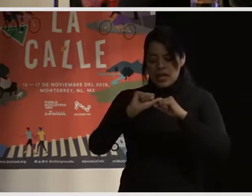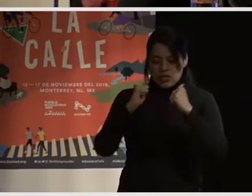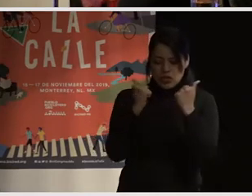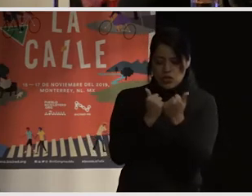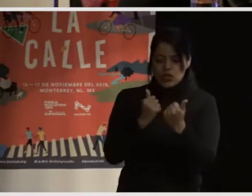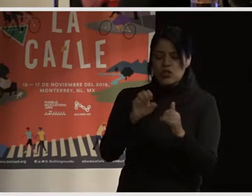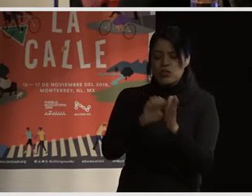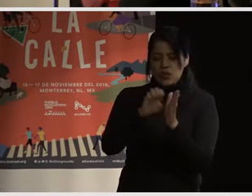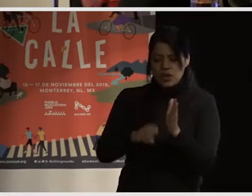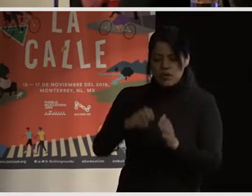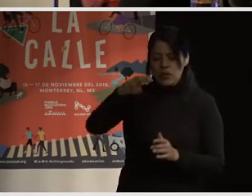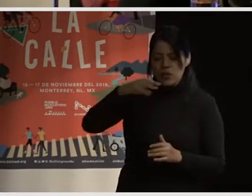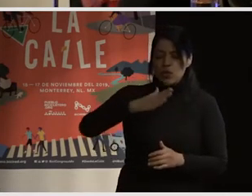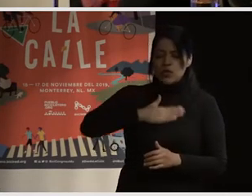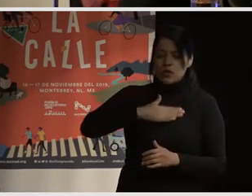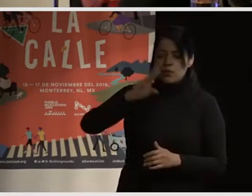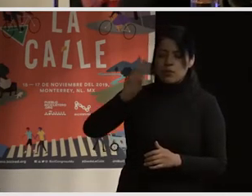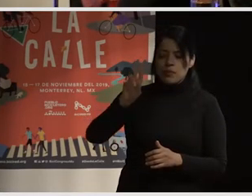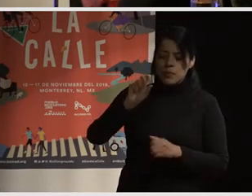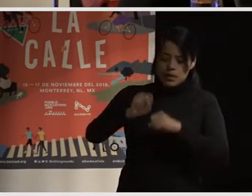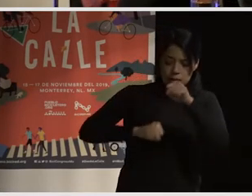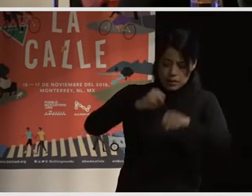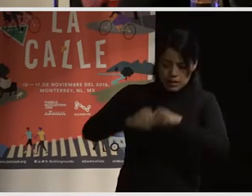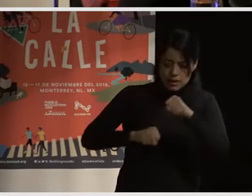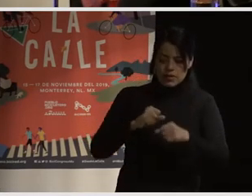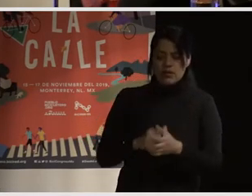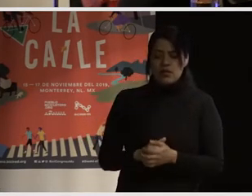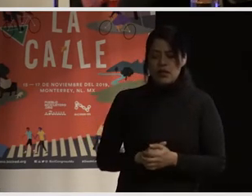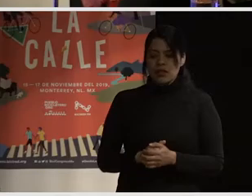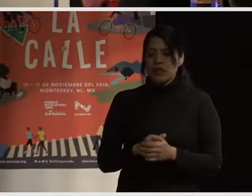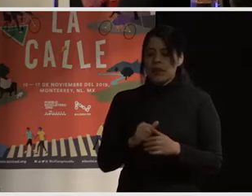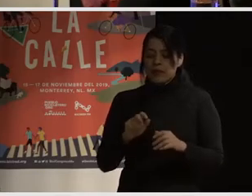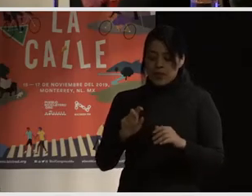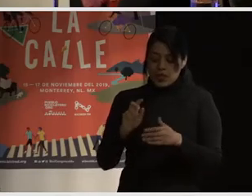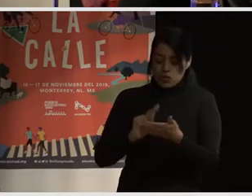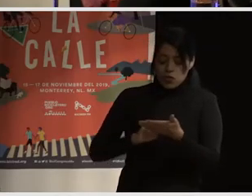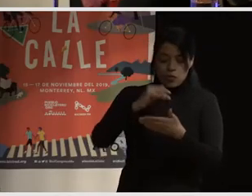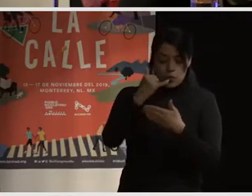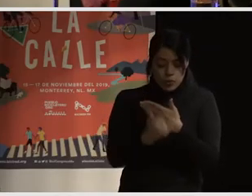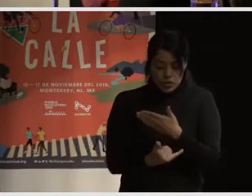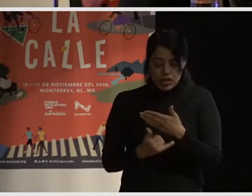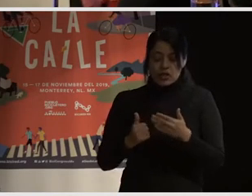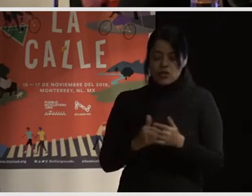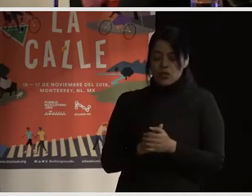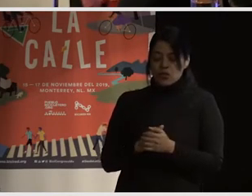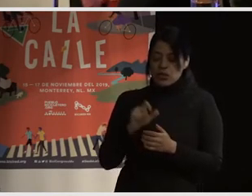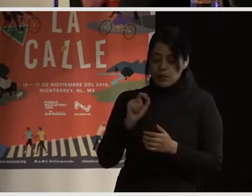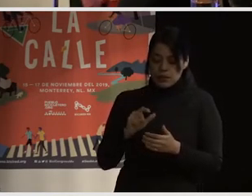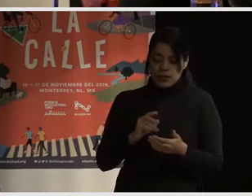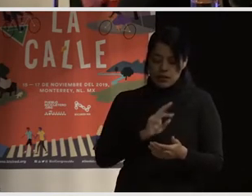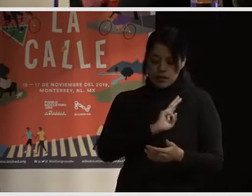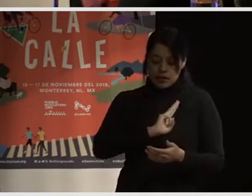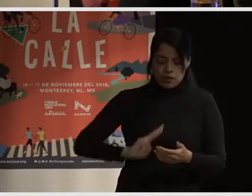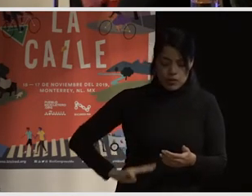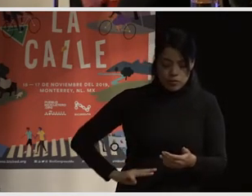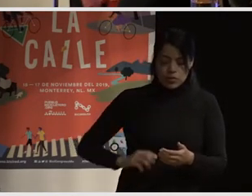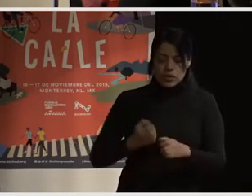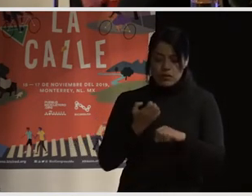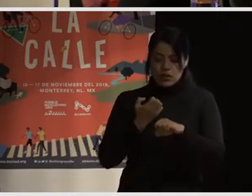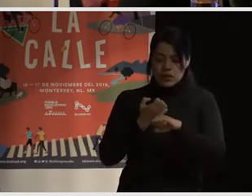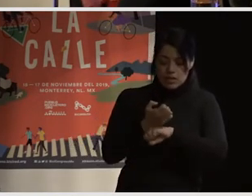va tomando va tomando cabida dentro del programa municipal y estatal en un momento 2 el instituto retoma la fuerza